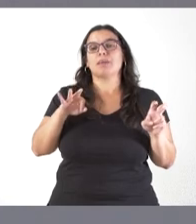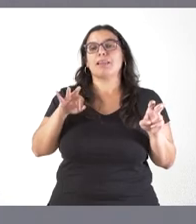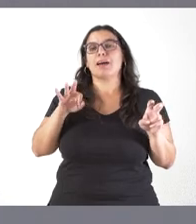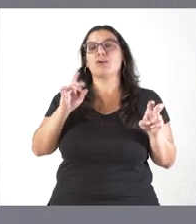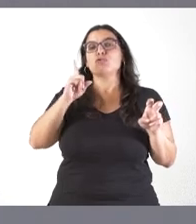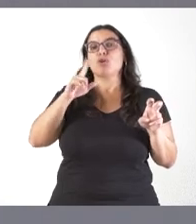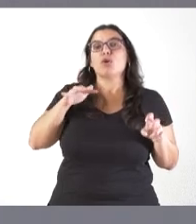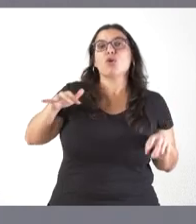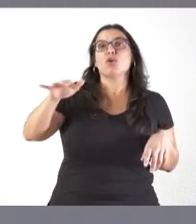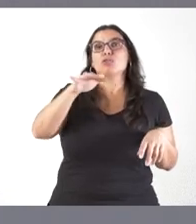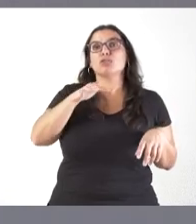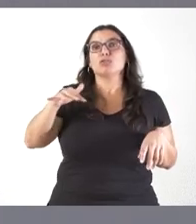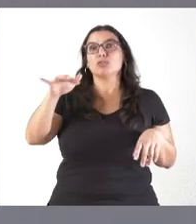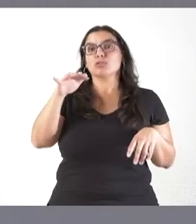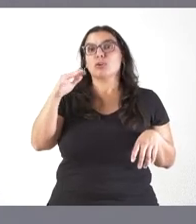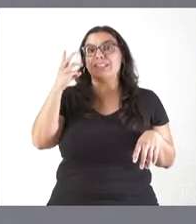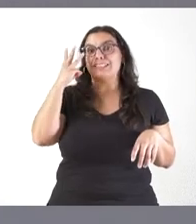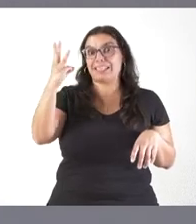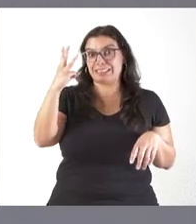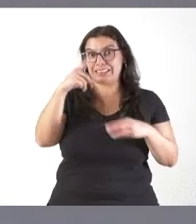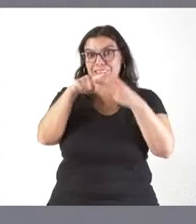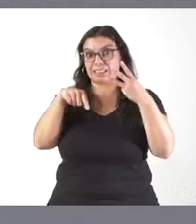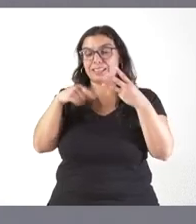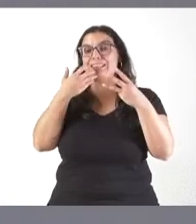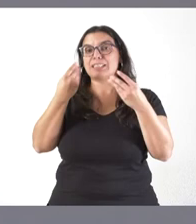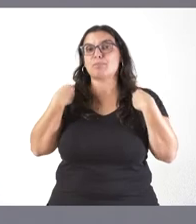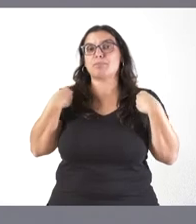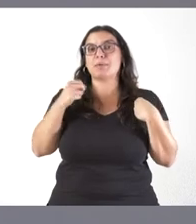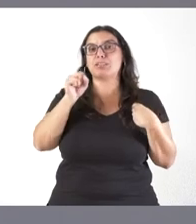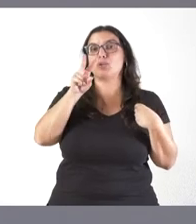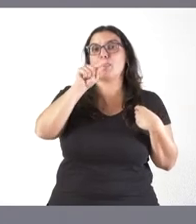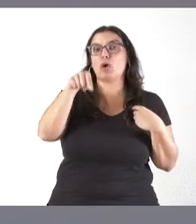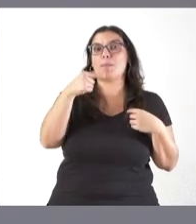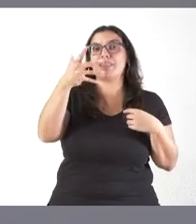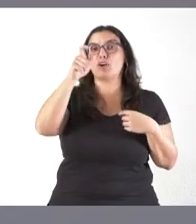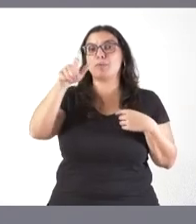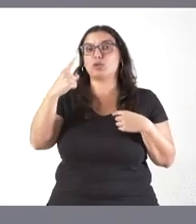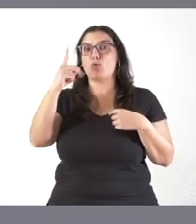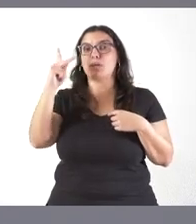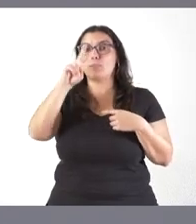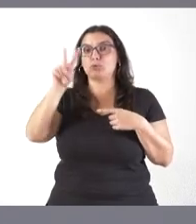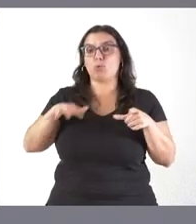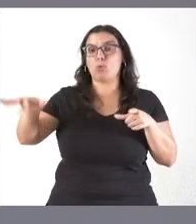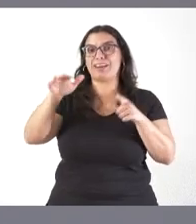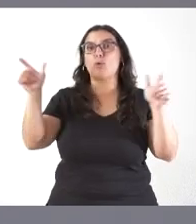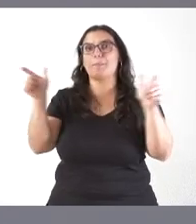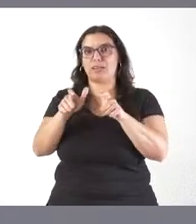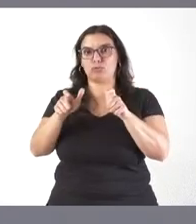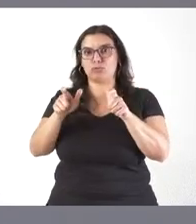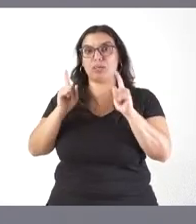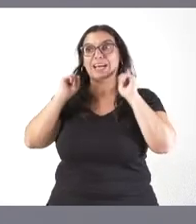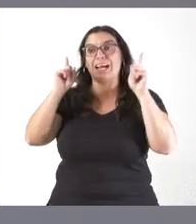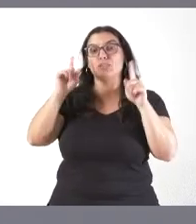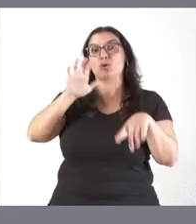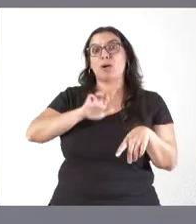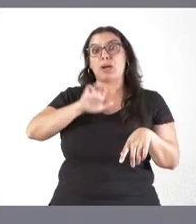nude 3 que tuvieran menos de 12,5 habitantes por kilómetro cuadrado en el caso de la Unión Europea hay